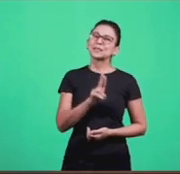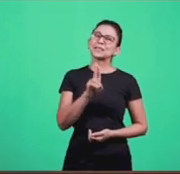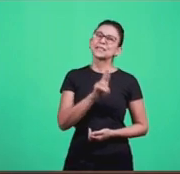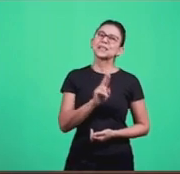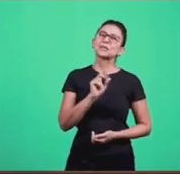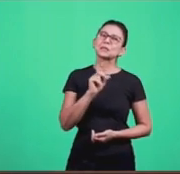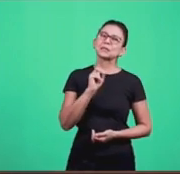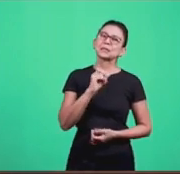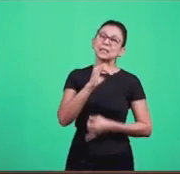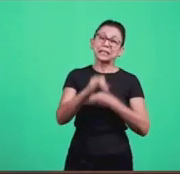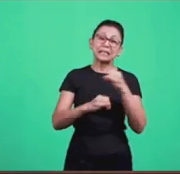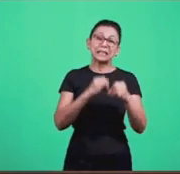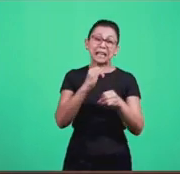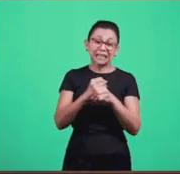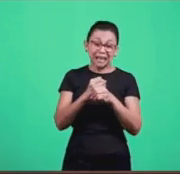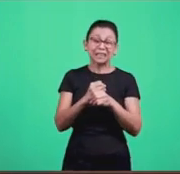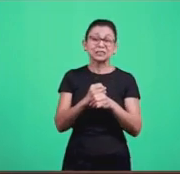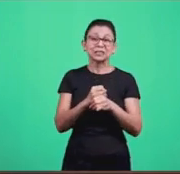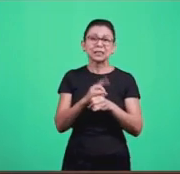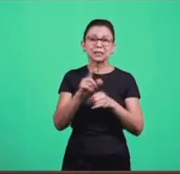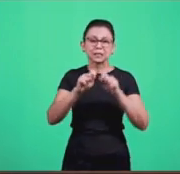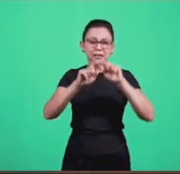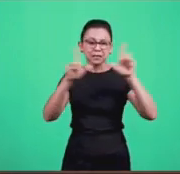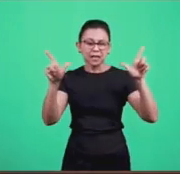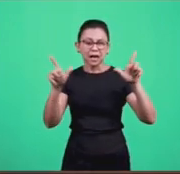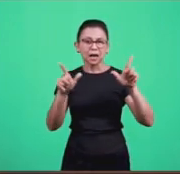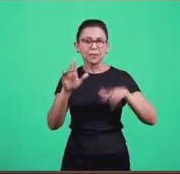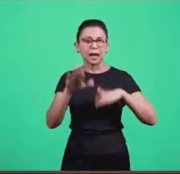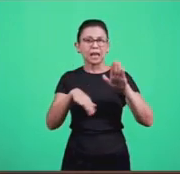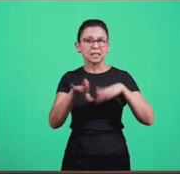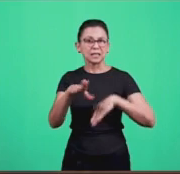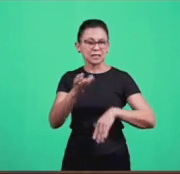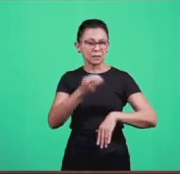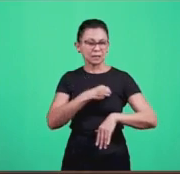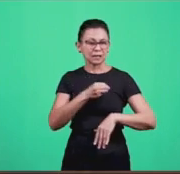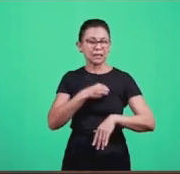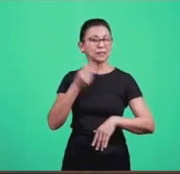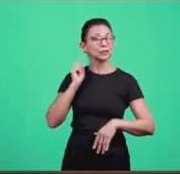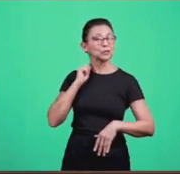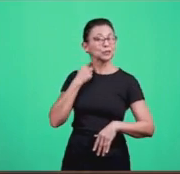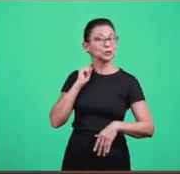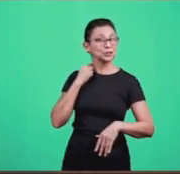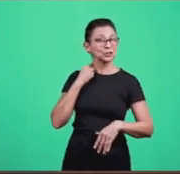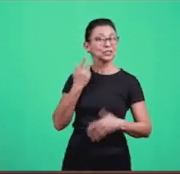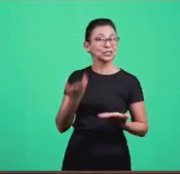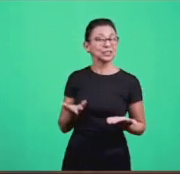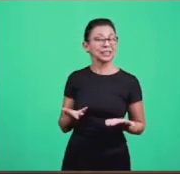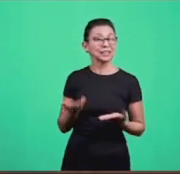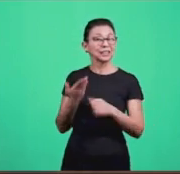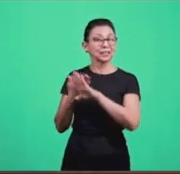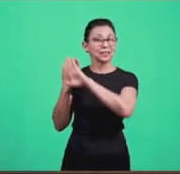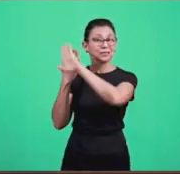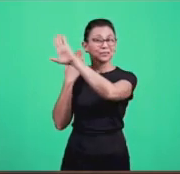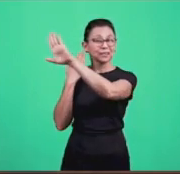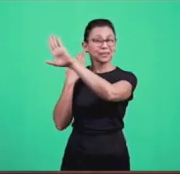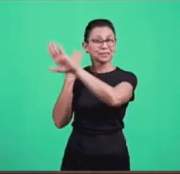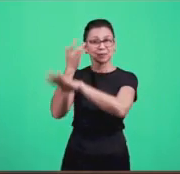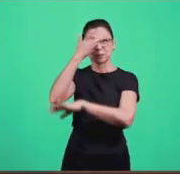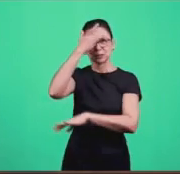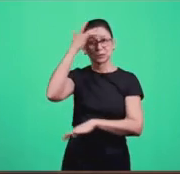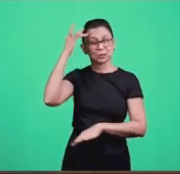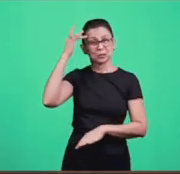siendo traída por este medio del internet, que muchas veces solo trae